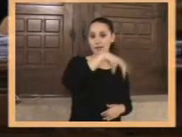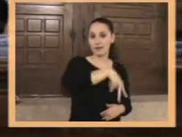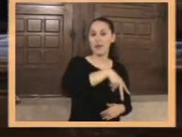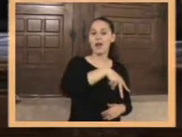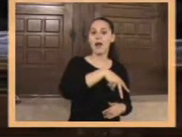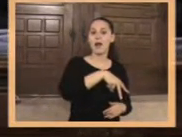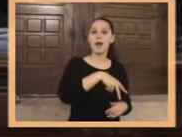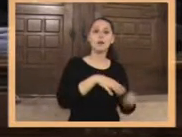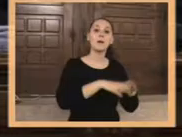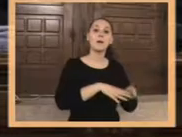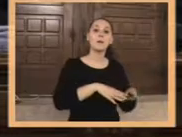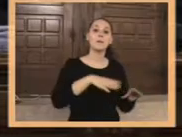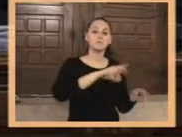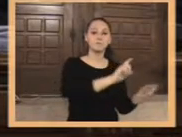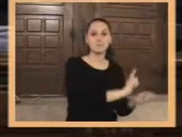Palacio de Justicia,